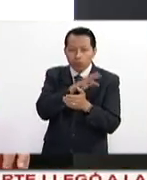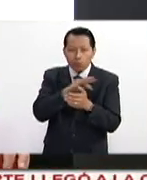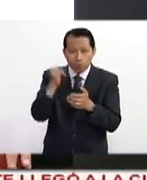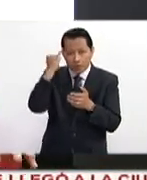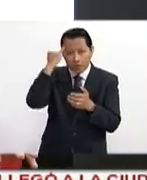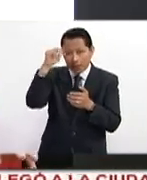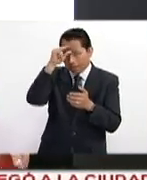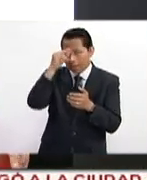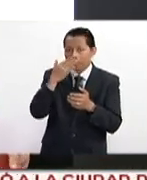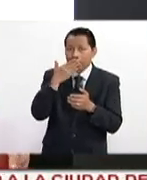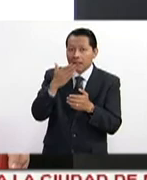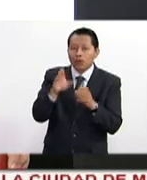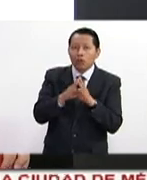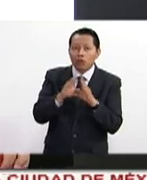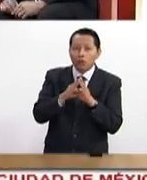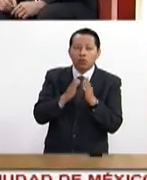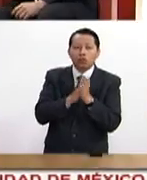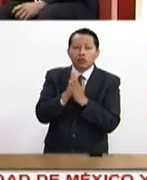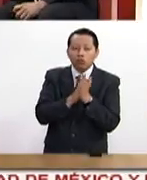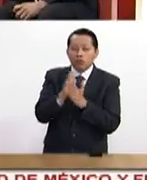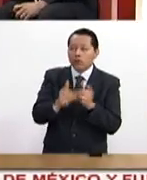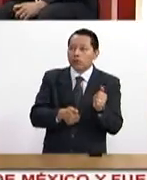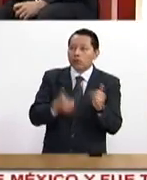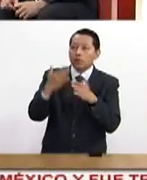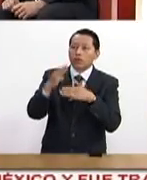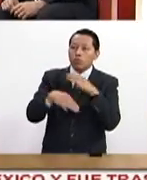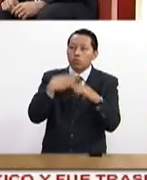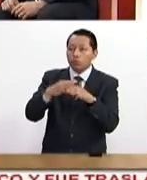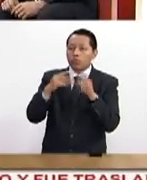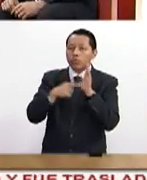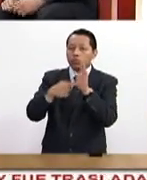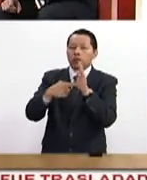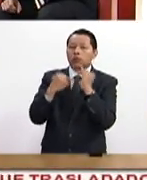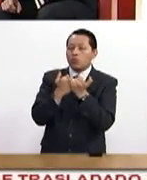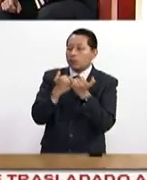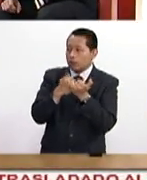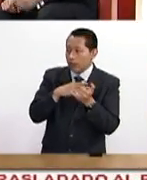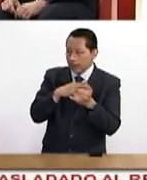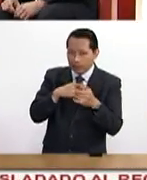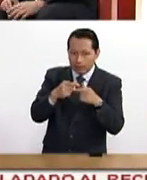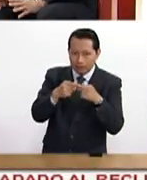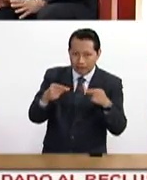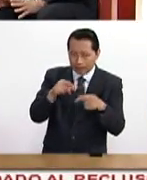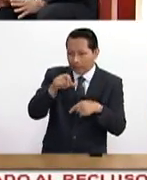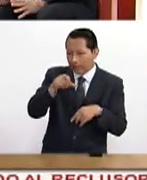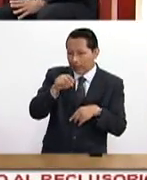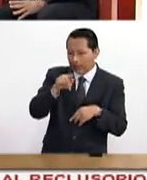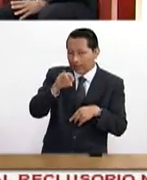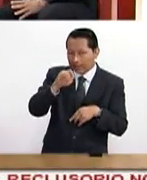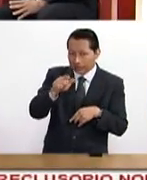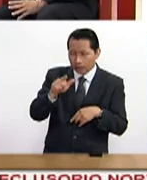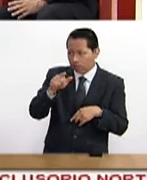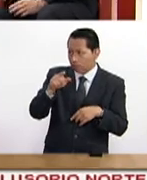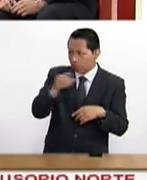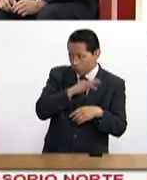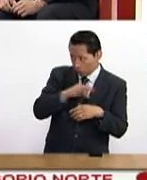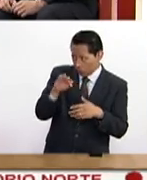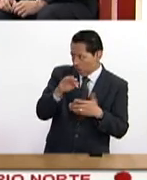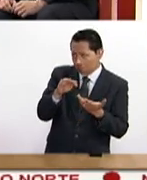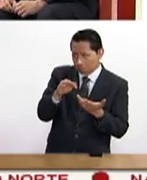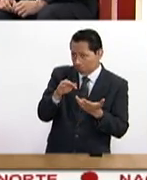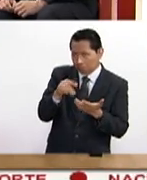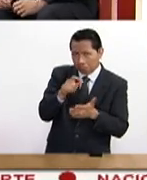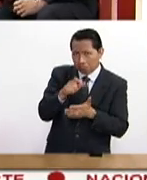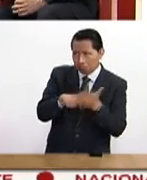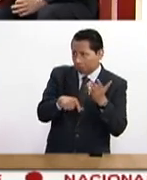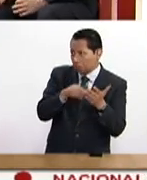llevarlo estos chocolates al mundo. Y precisamente estas tabletas, ¿no?, que se llaman Quetzal, y supongo que ya las puede uno encontrar en